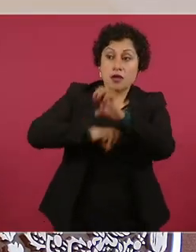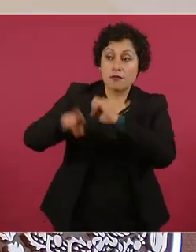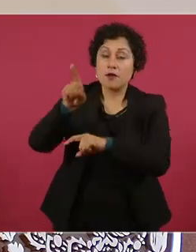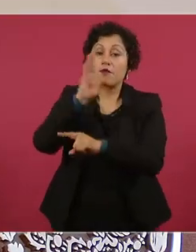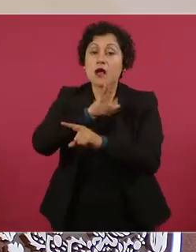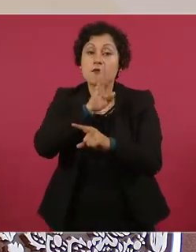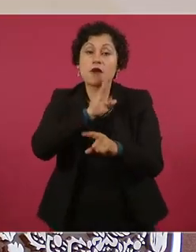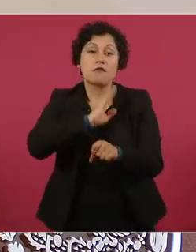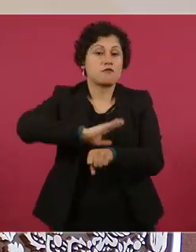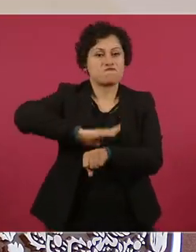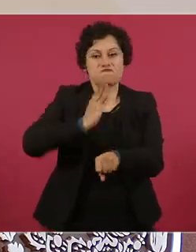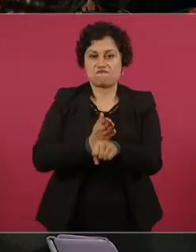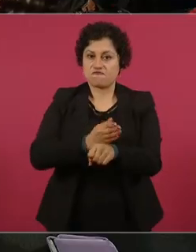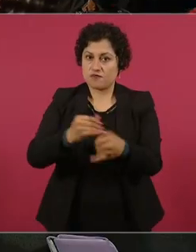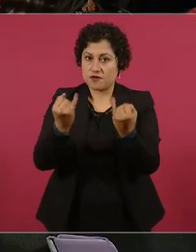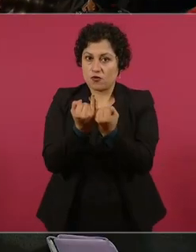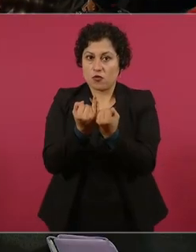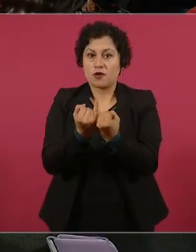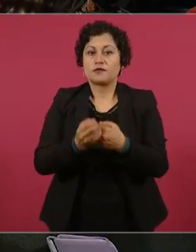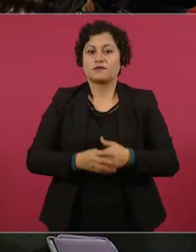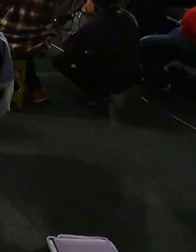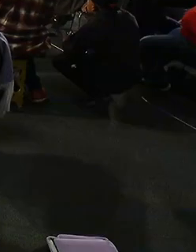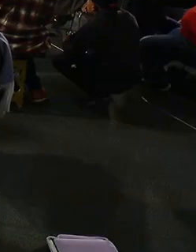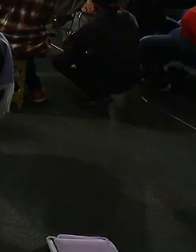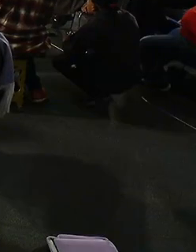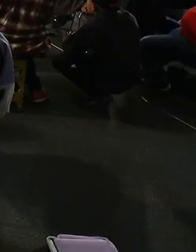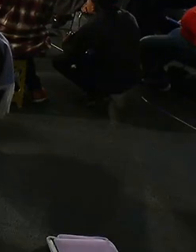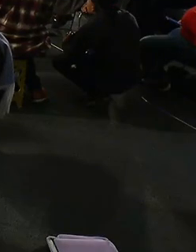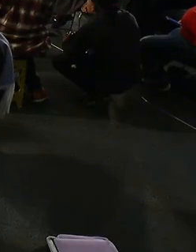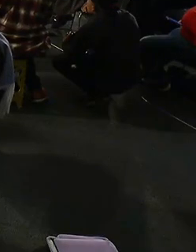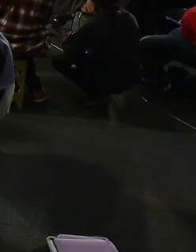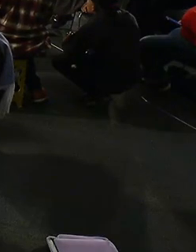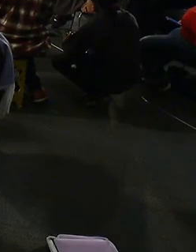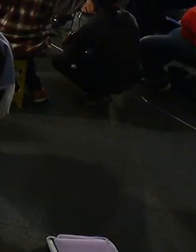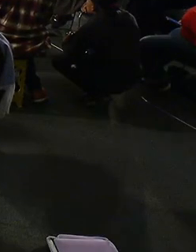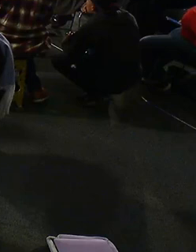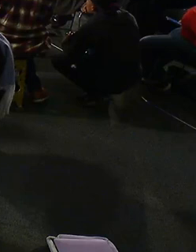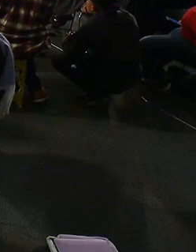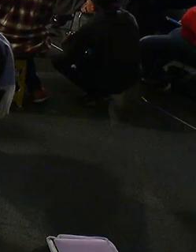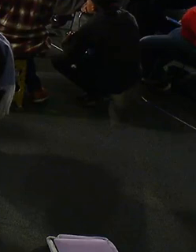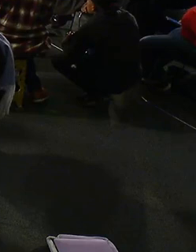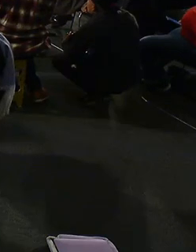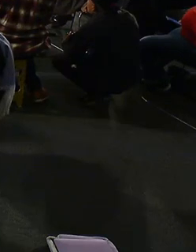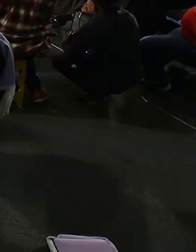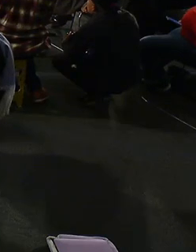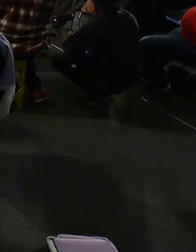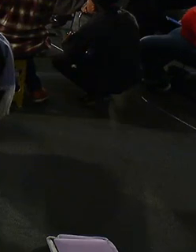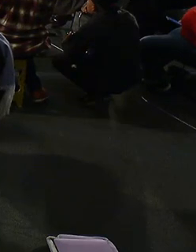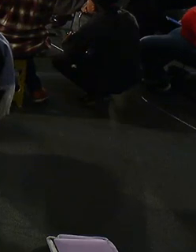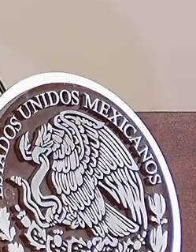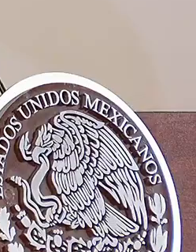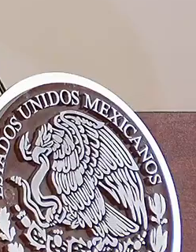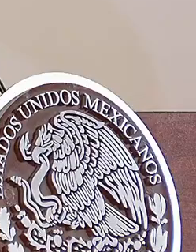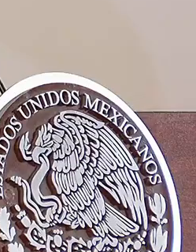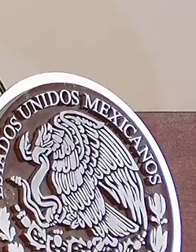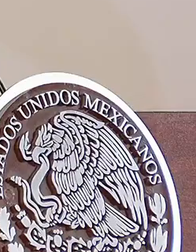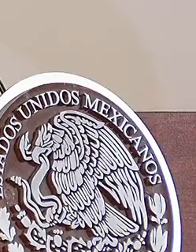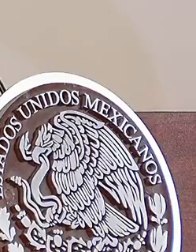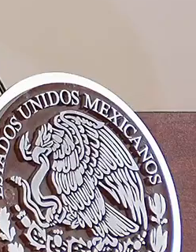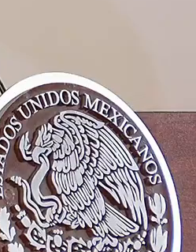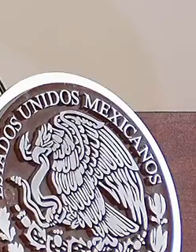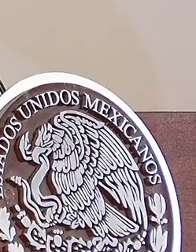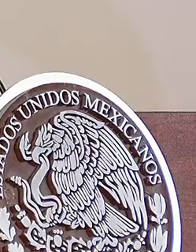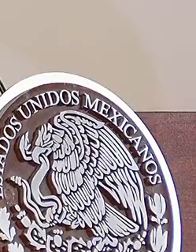trabajo, porque antes se pensaba que una empresa no cumplía al 100% de lo de su